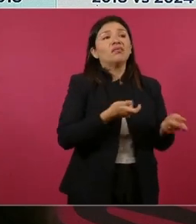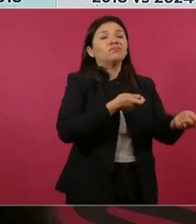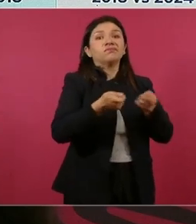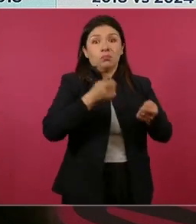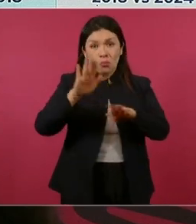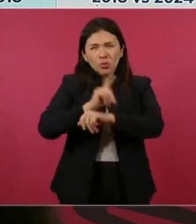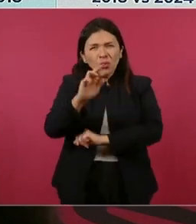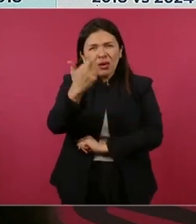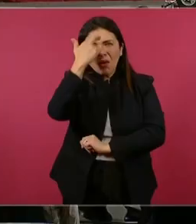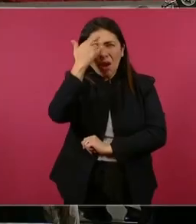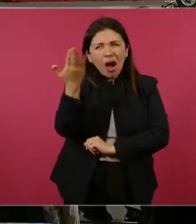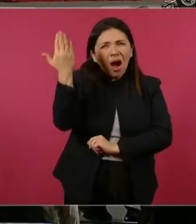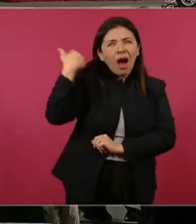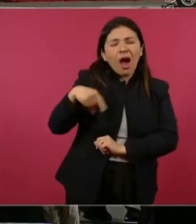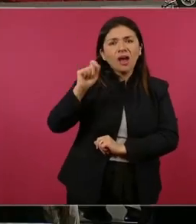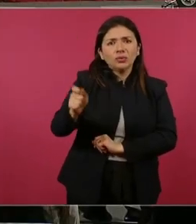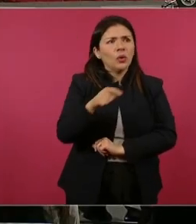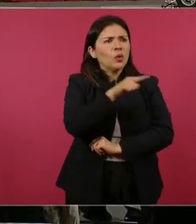lo premiaban.